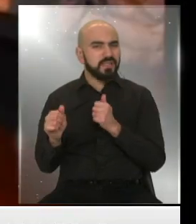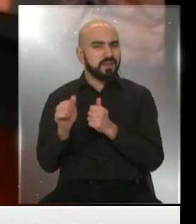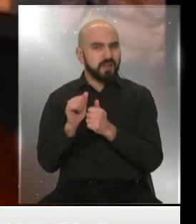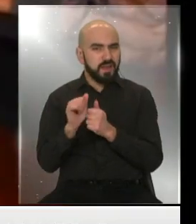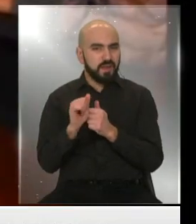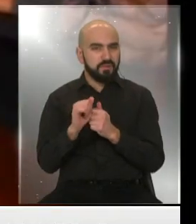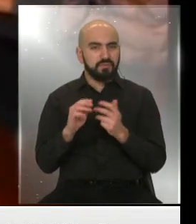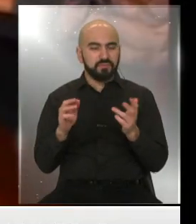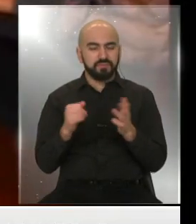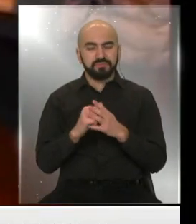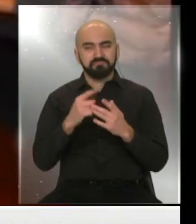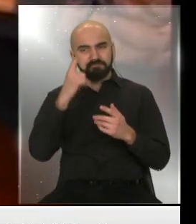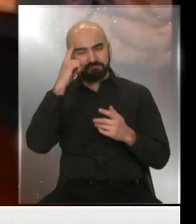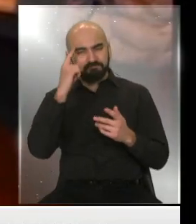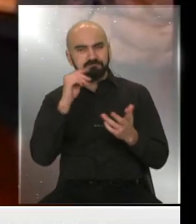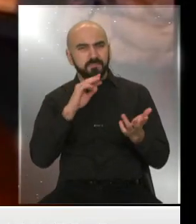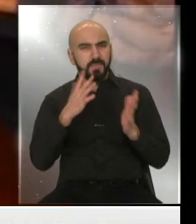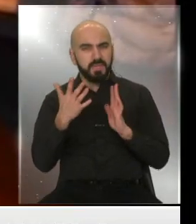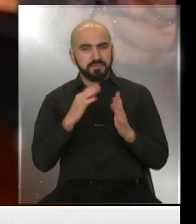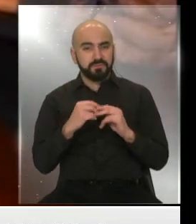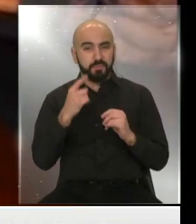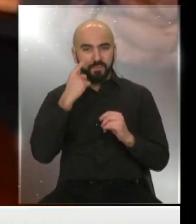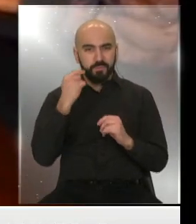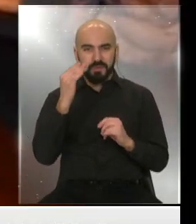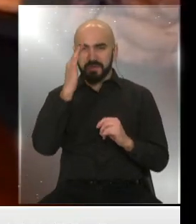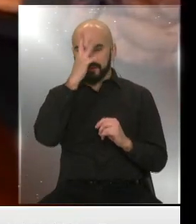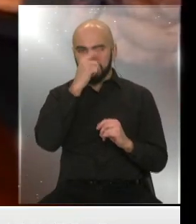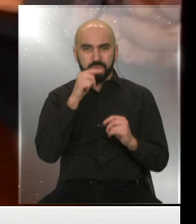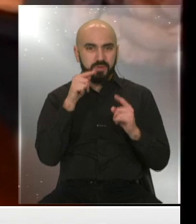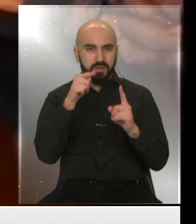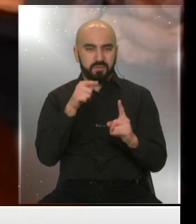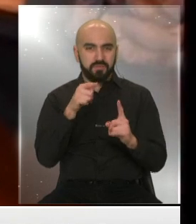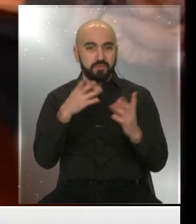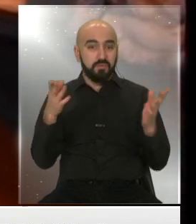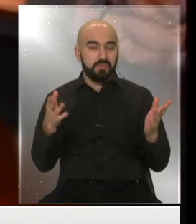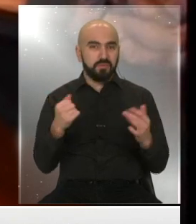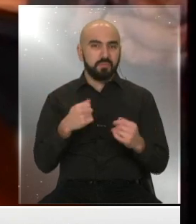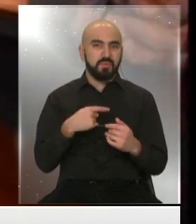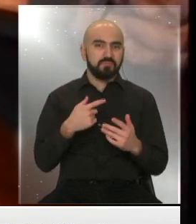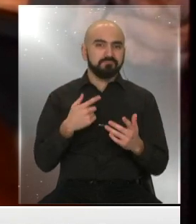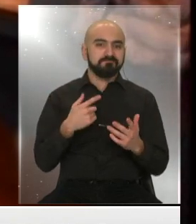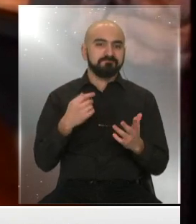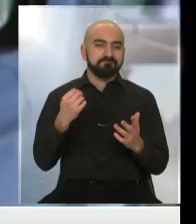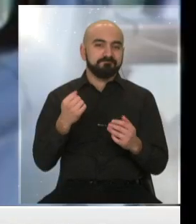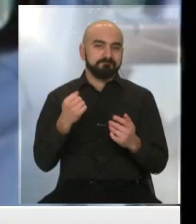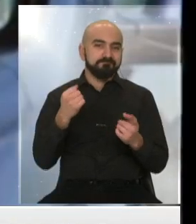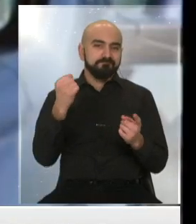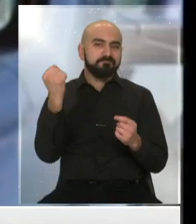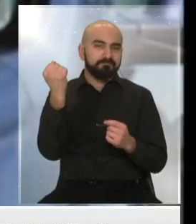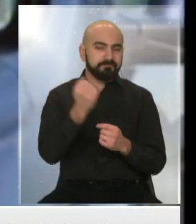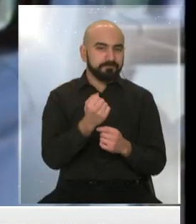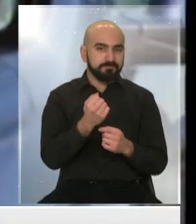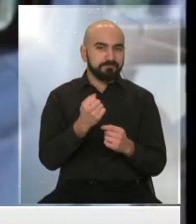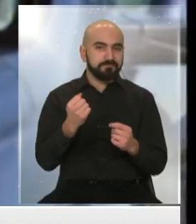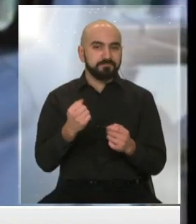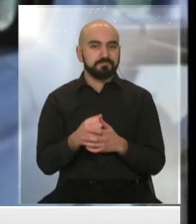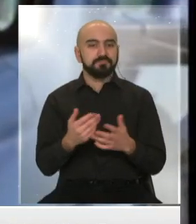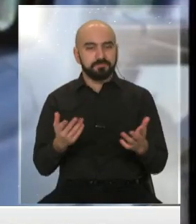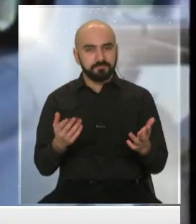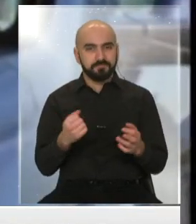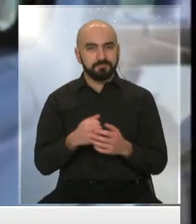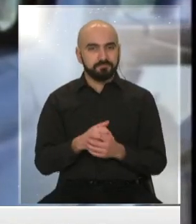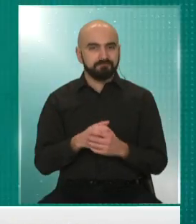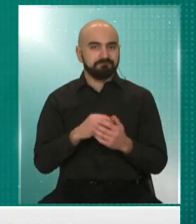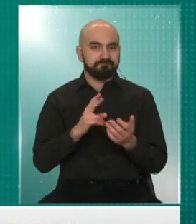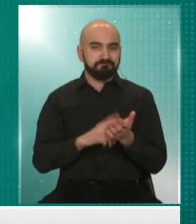principal hipótesis que maneja hasta el momento el juez a cargo de la investigación como la más firme. Consideran que fue un